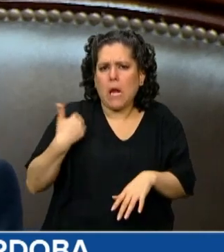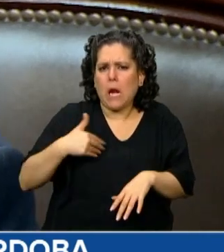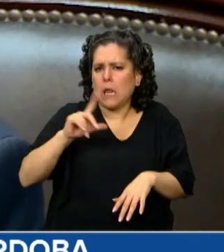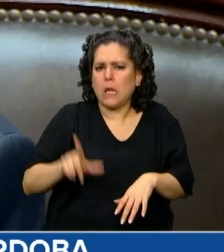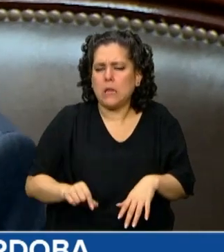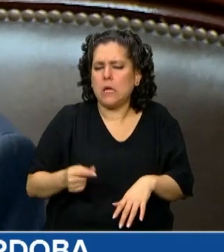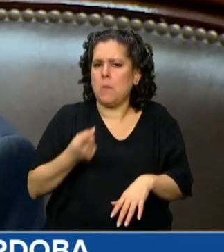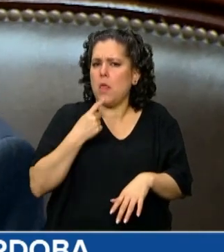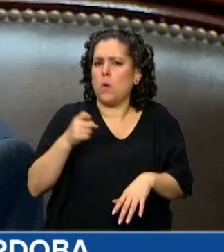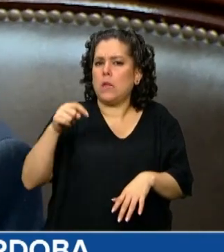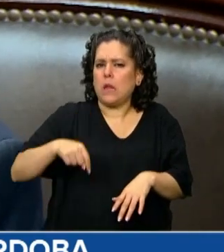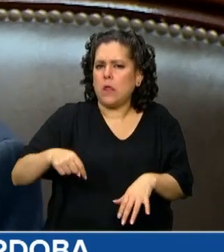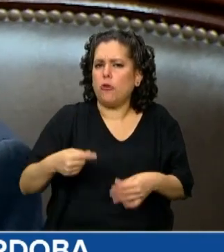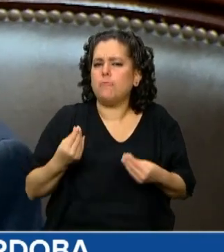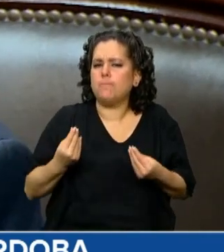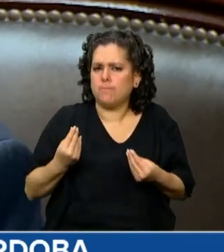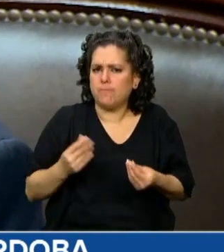hoy